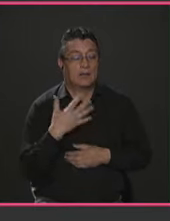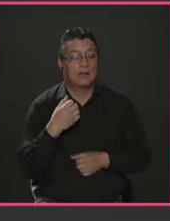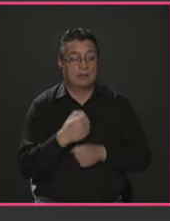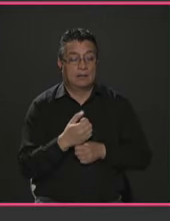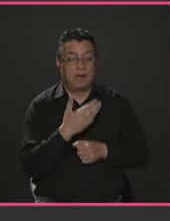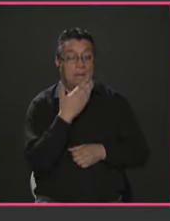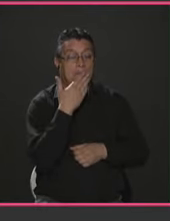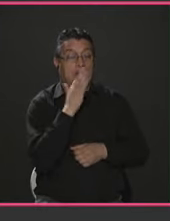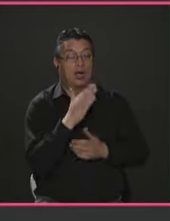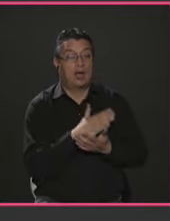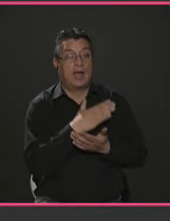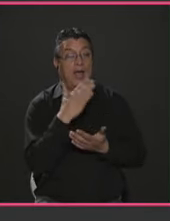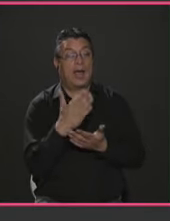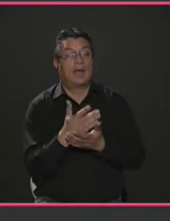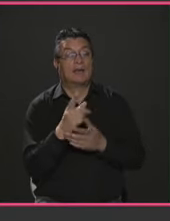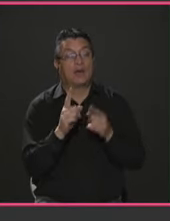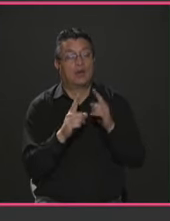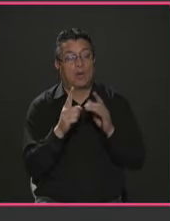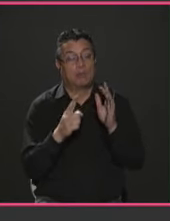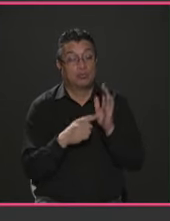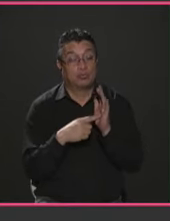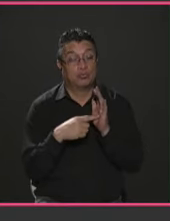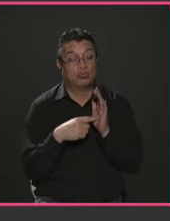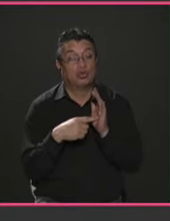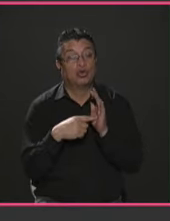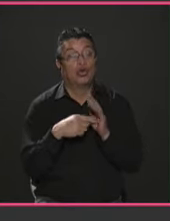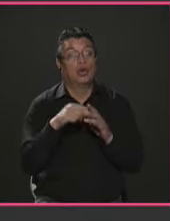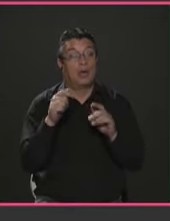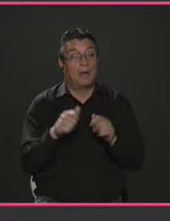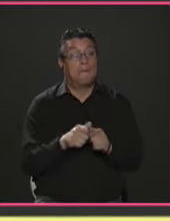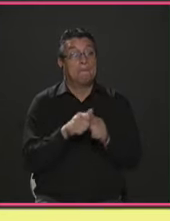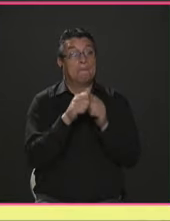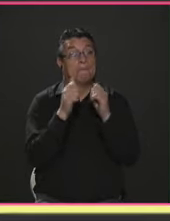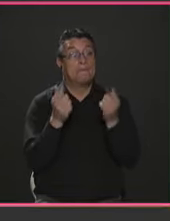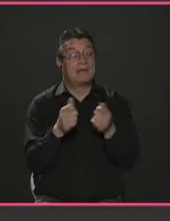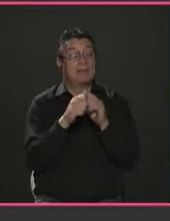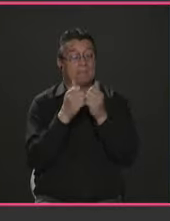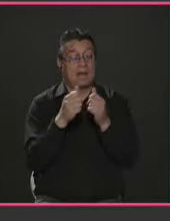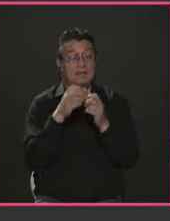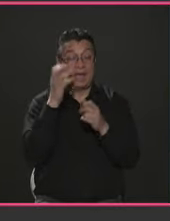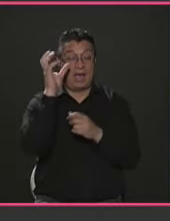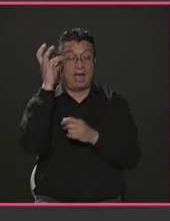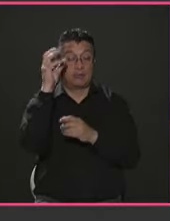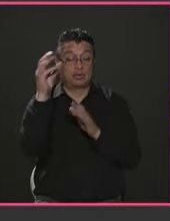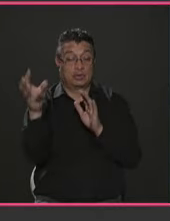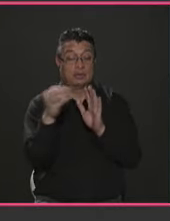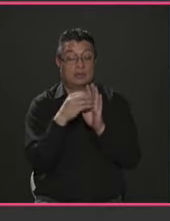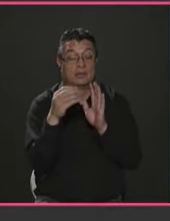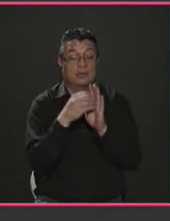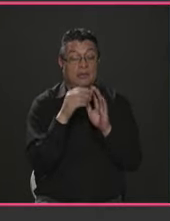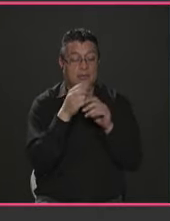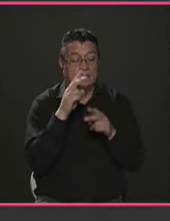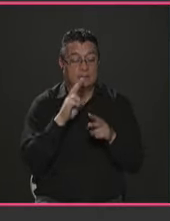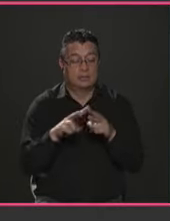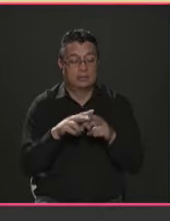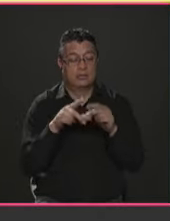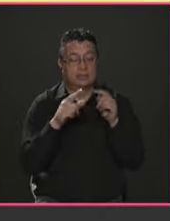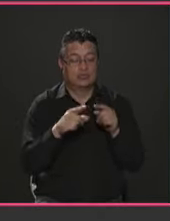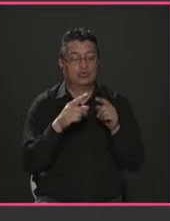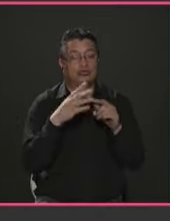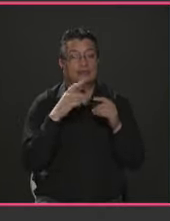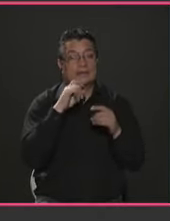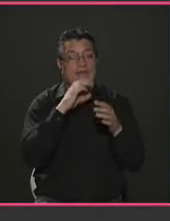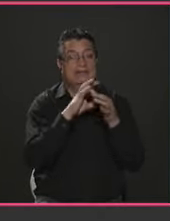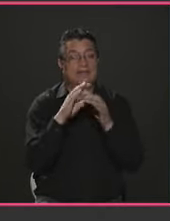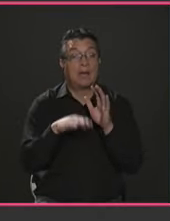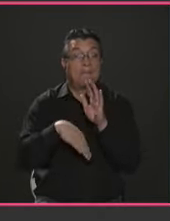mucho mejor hasta un cierto punto por lo demás Por tanto más más eh ampolle tias Por así decirlo o más parámetros de alguna forma significa